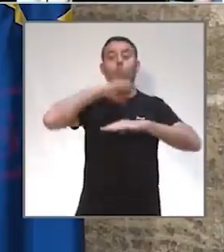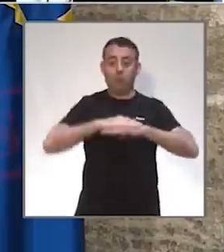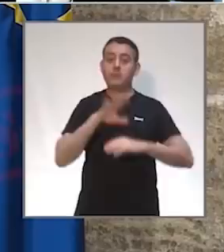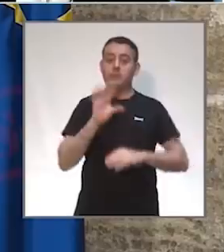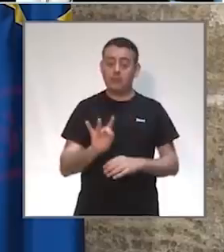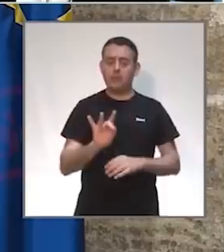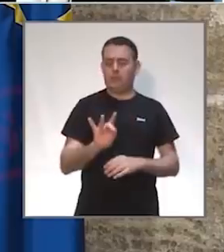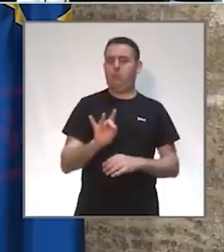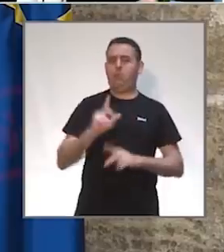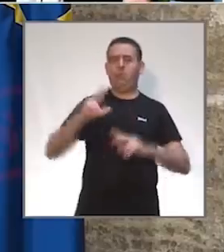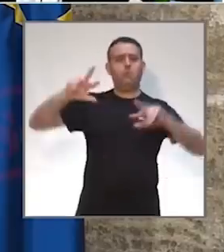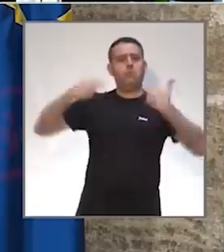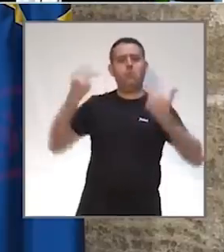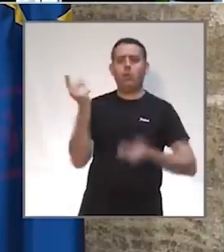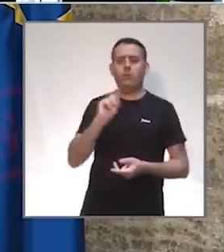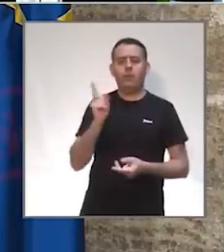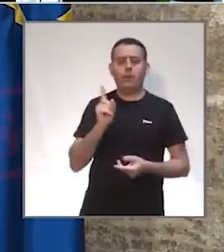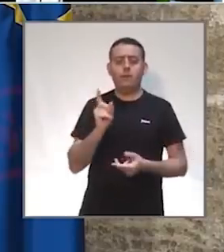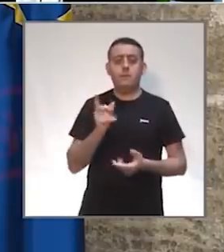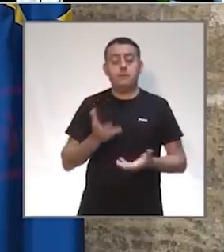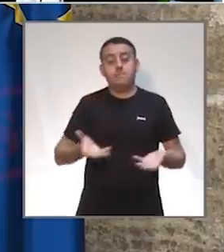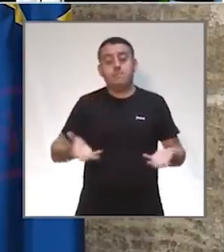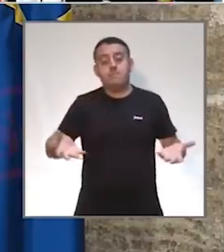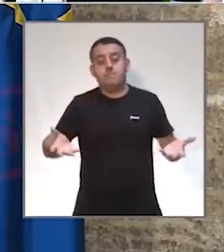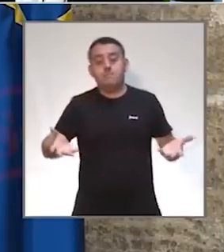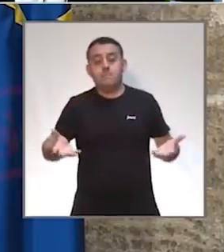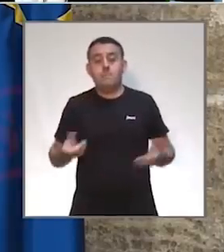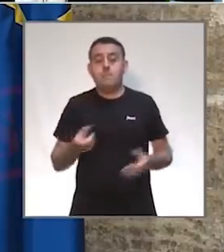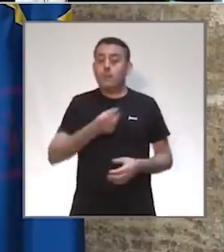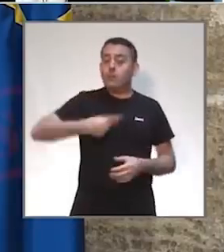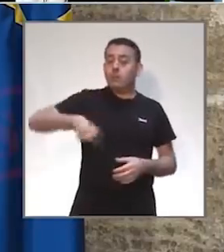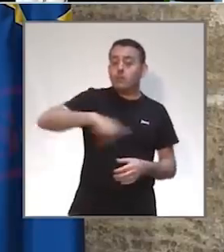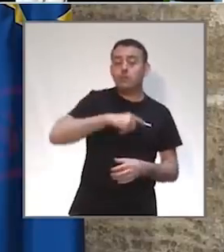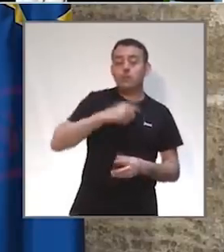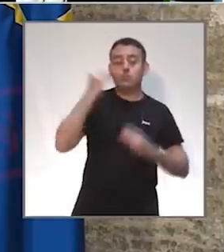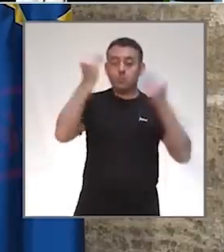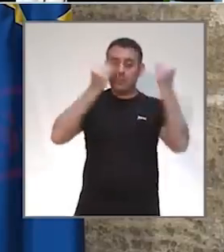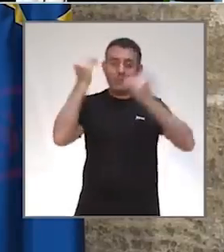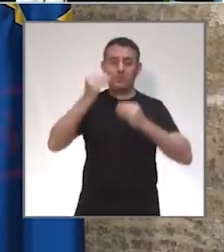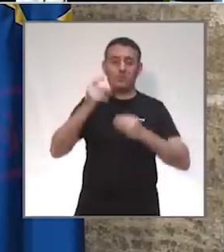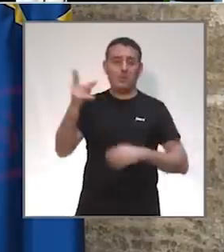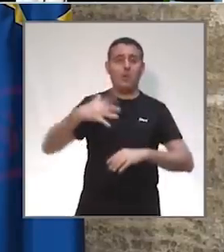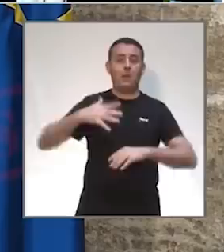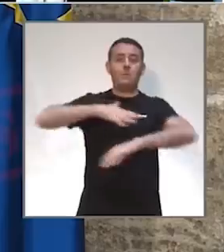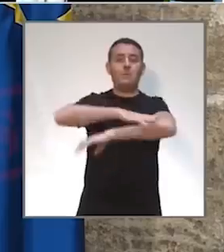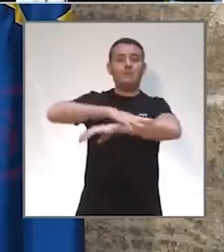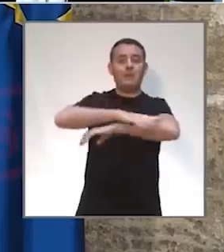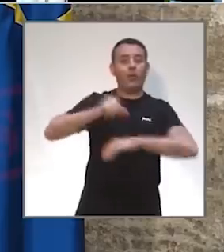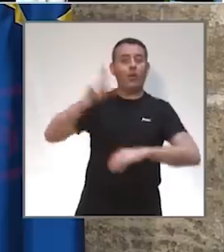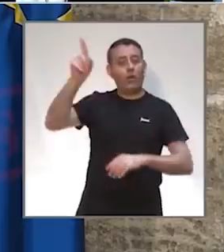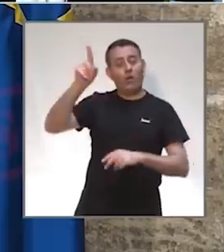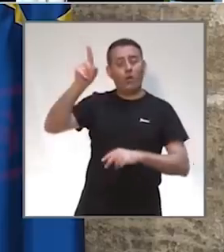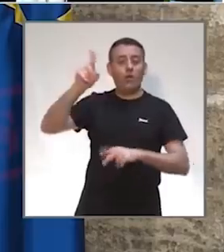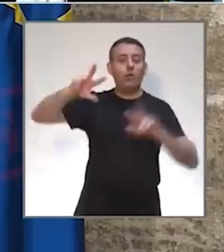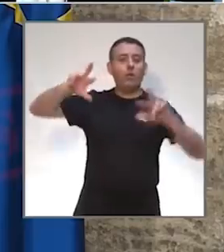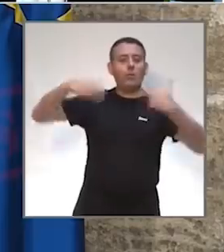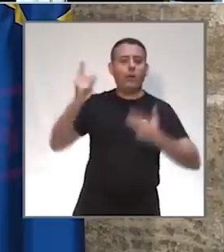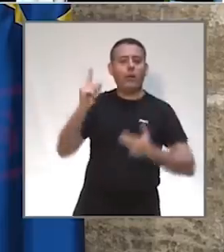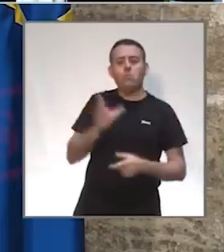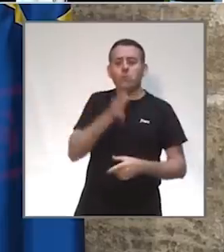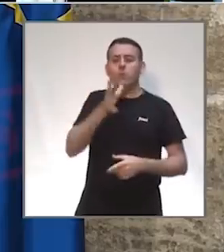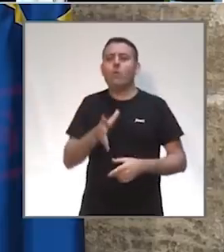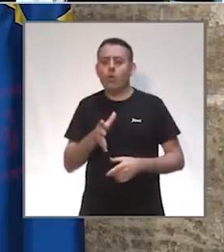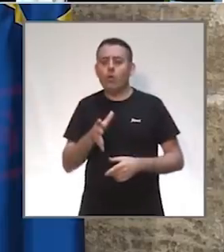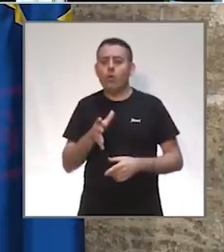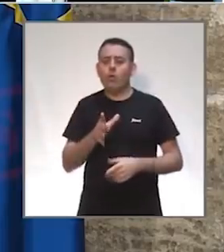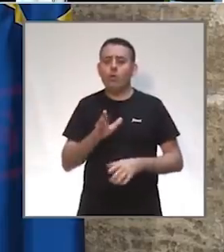están los criterios y quién ha sido realmente negligente a la hora de depurar responsabilidades?